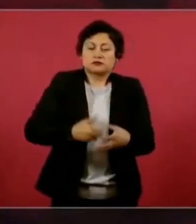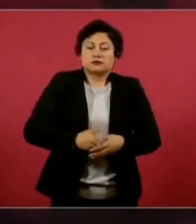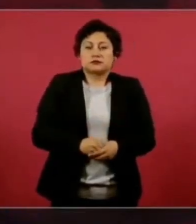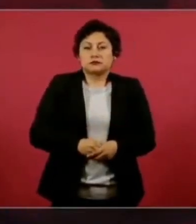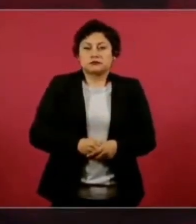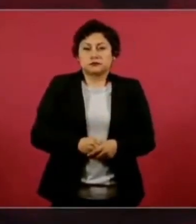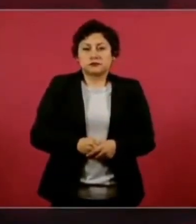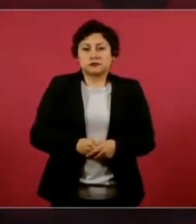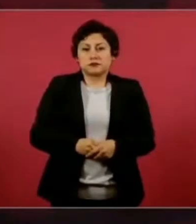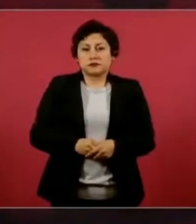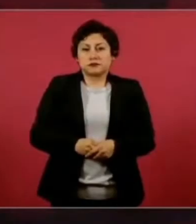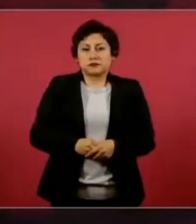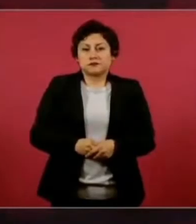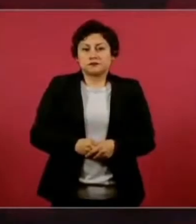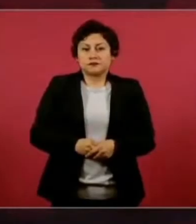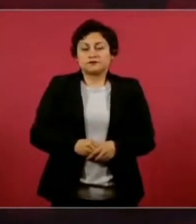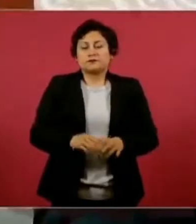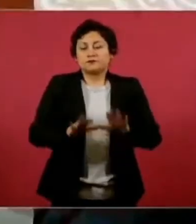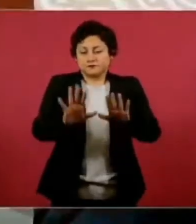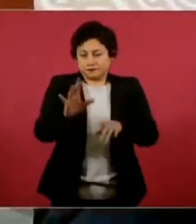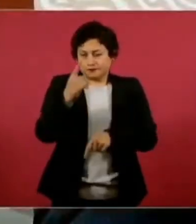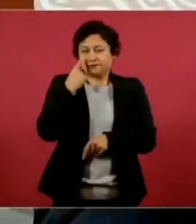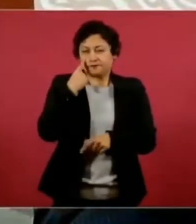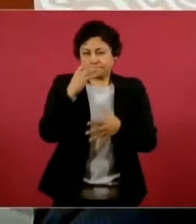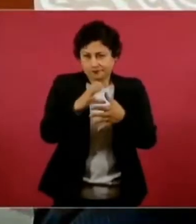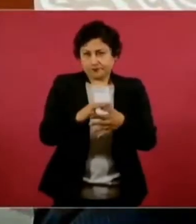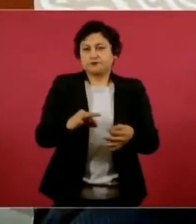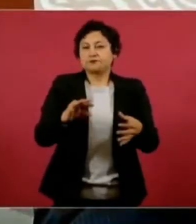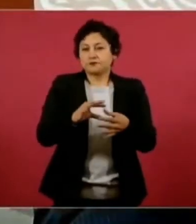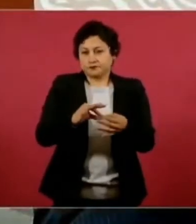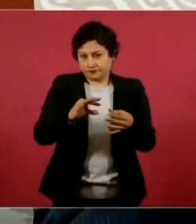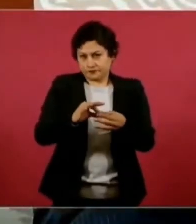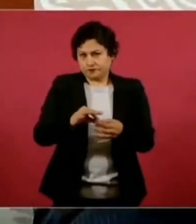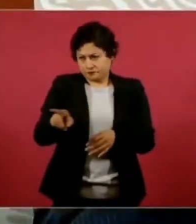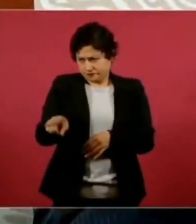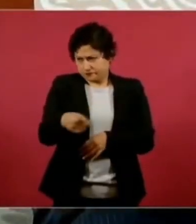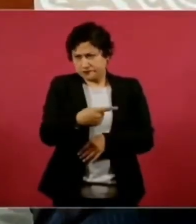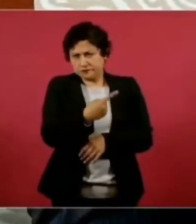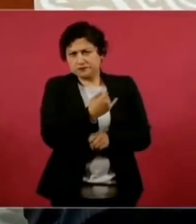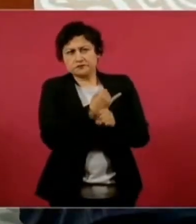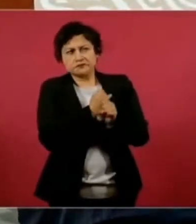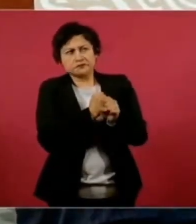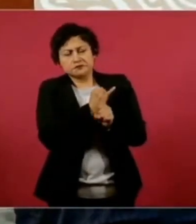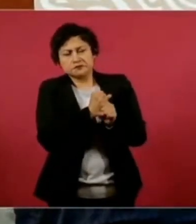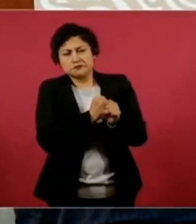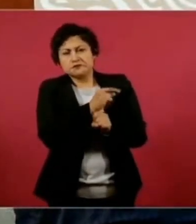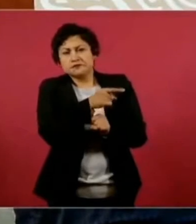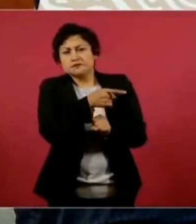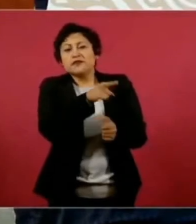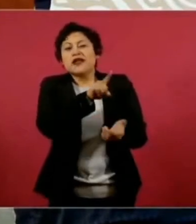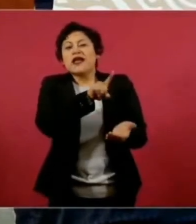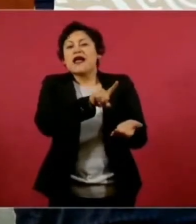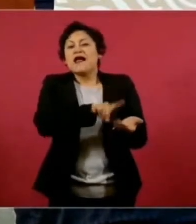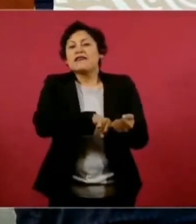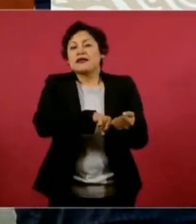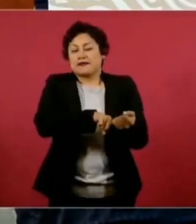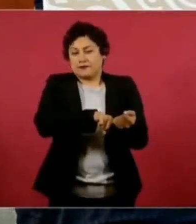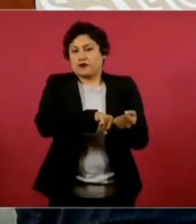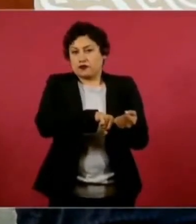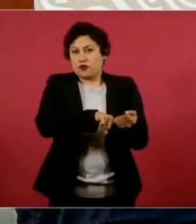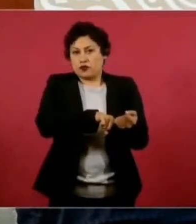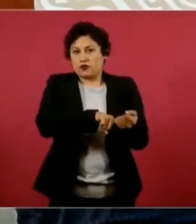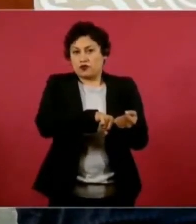hagan una investigación del dinero que tienen los principales dirigentes, empezando por el